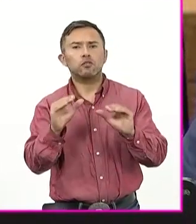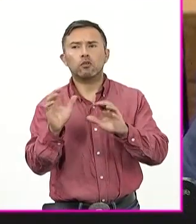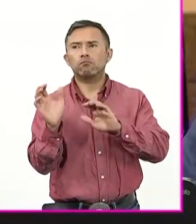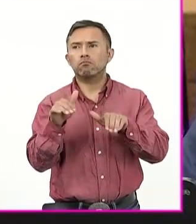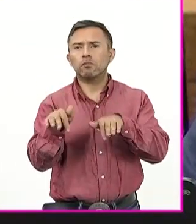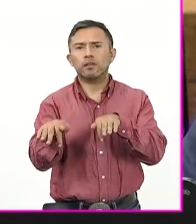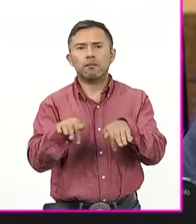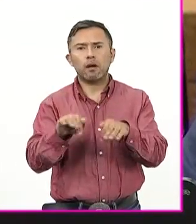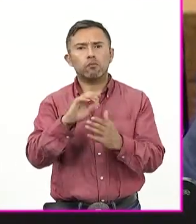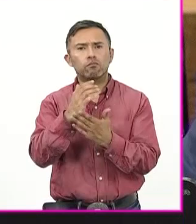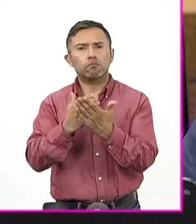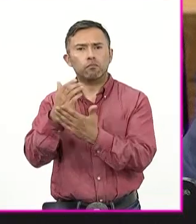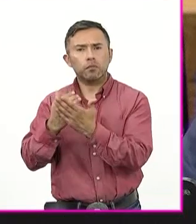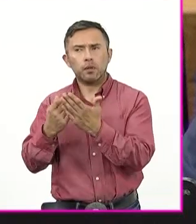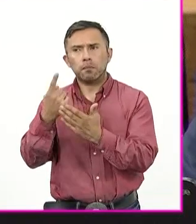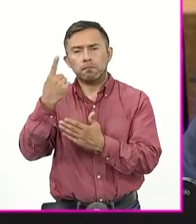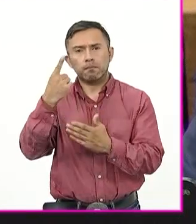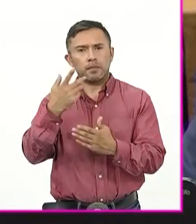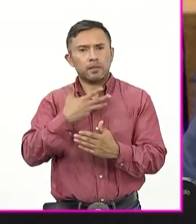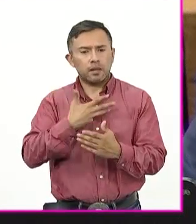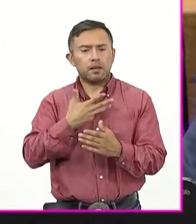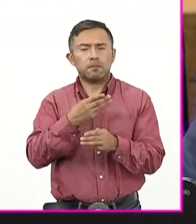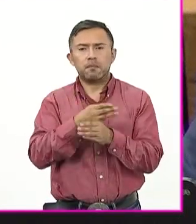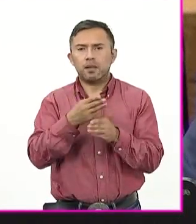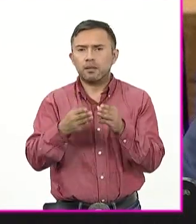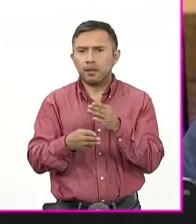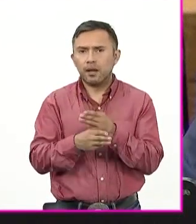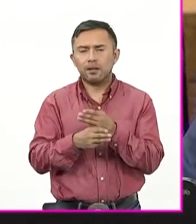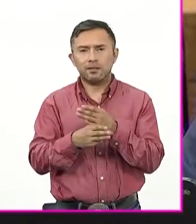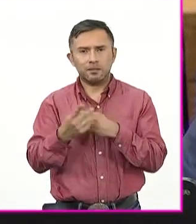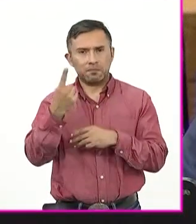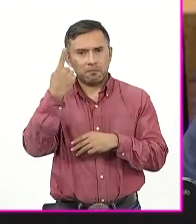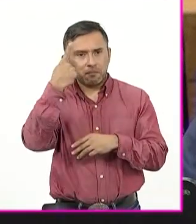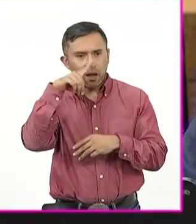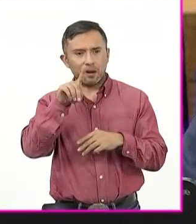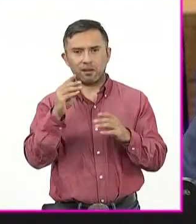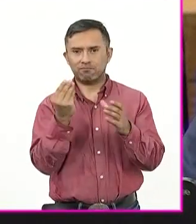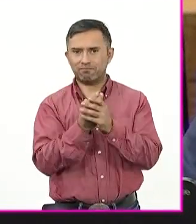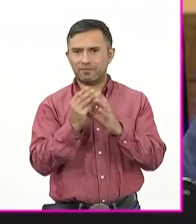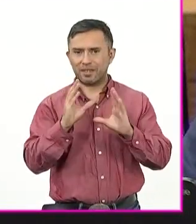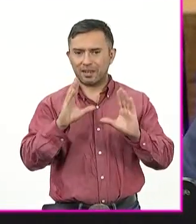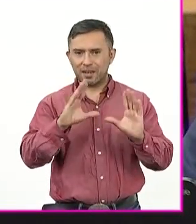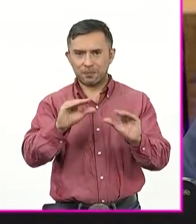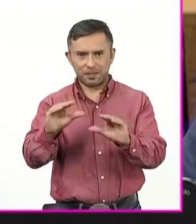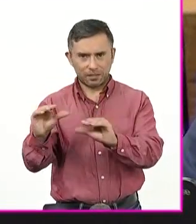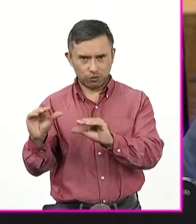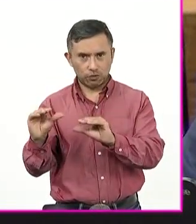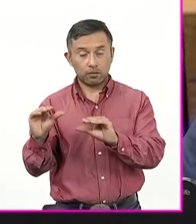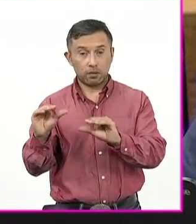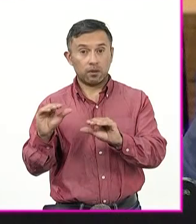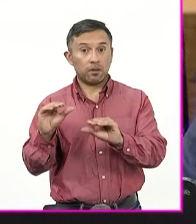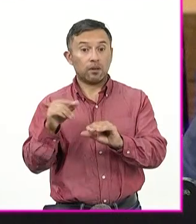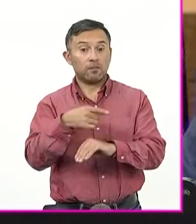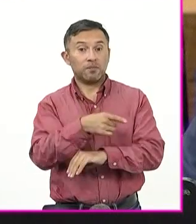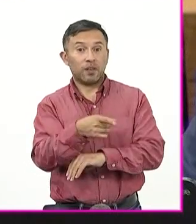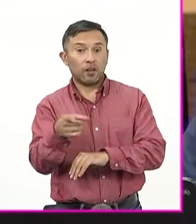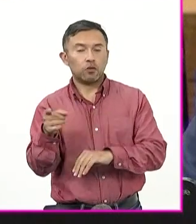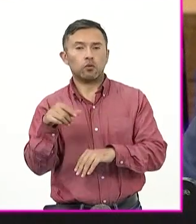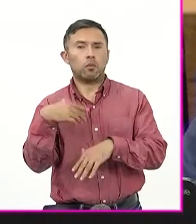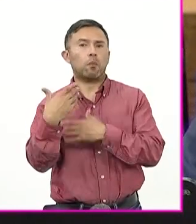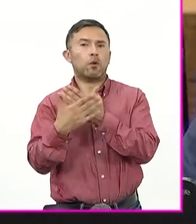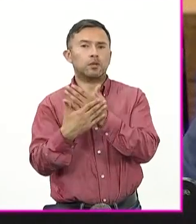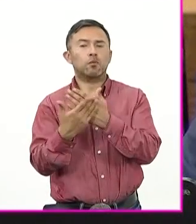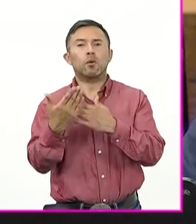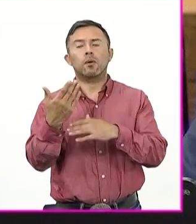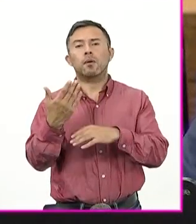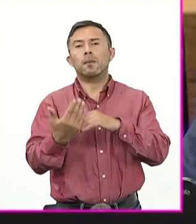los materiales que utilizan en el proceso de capacitación de quienes van a ser eventualmente funcionarios de